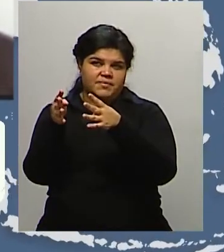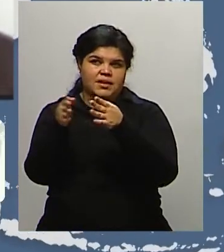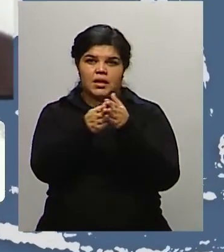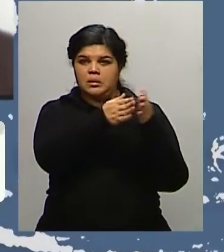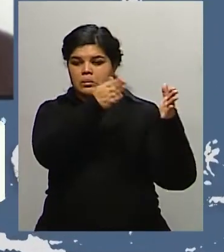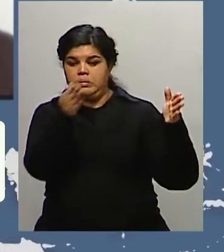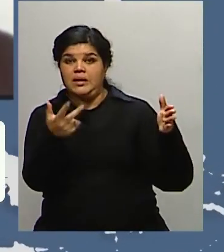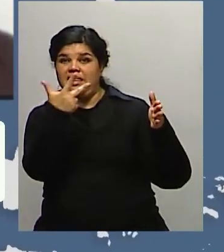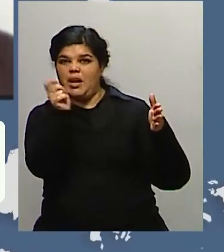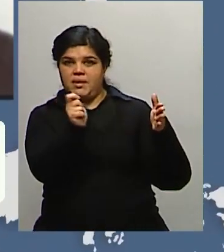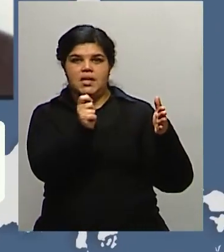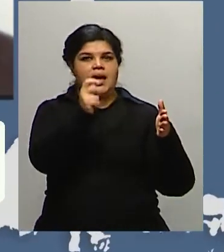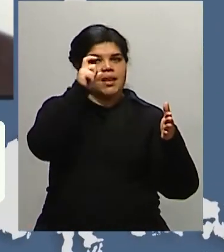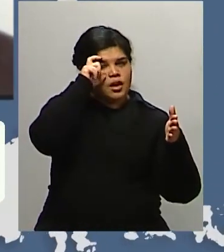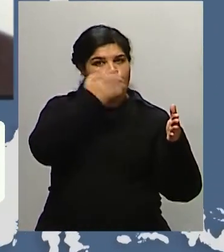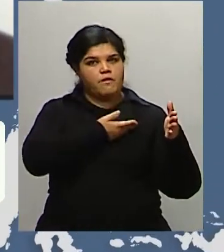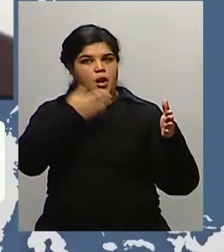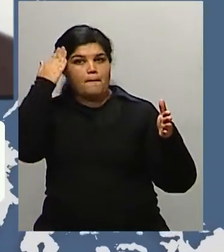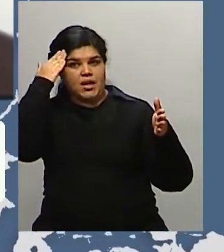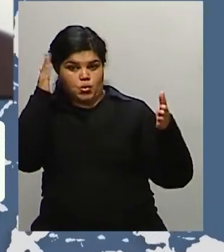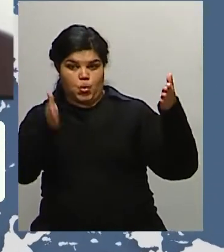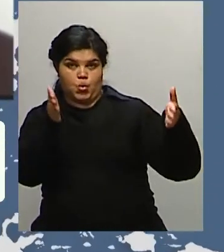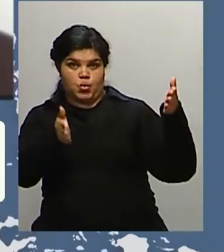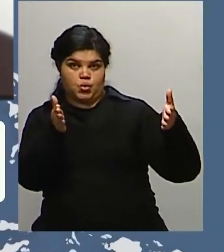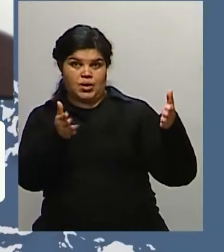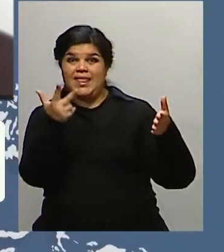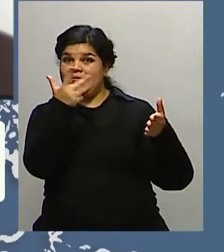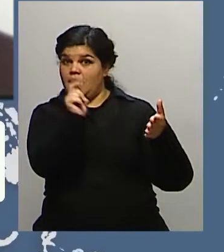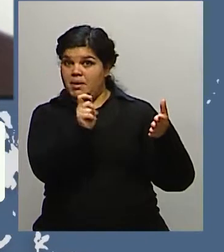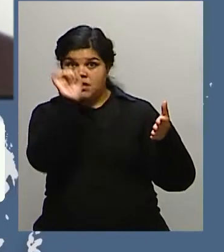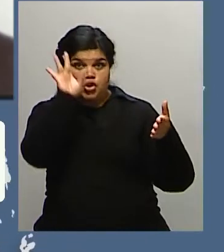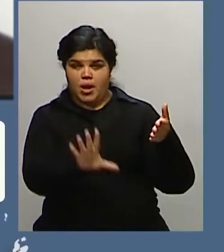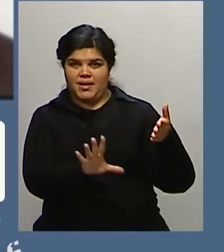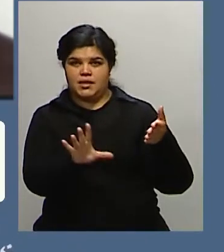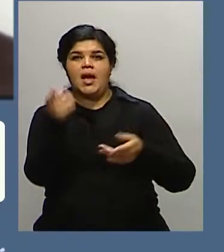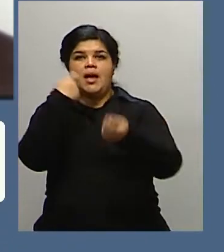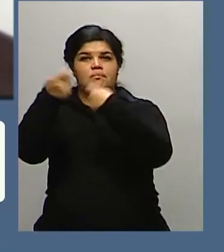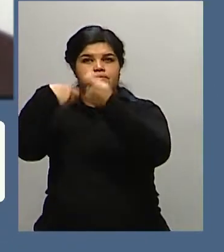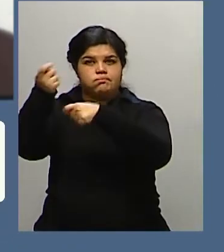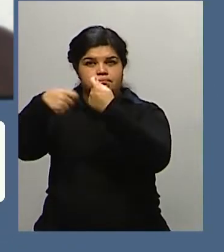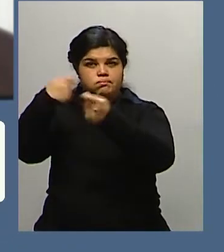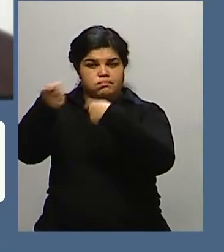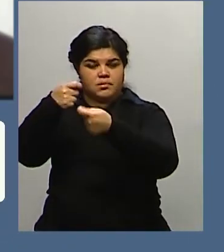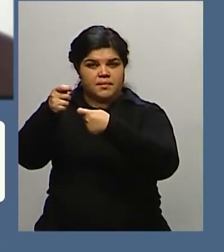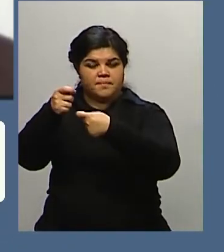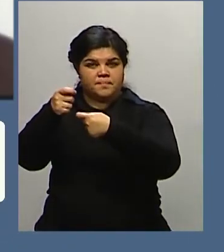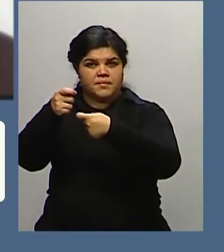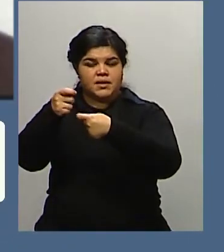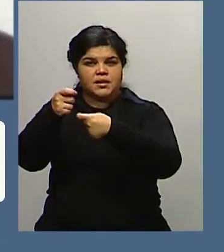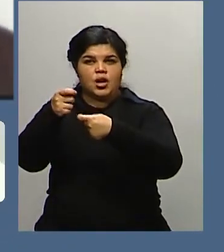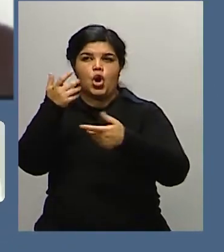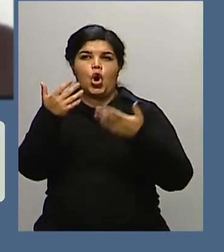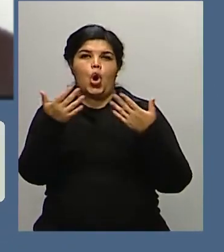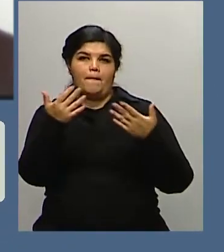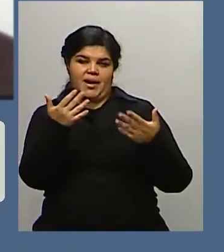marzo, los términos del intercambio del primer trimestre comparados con el